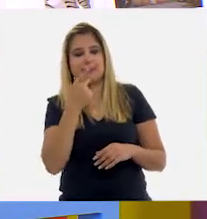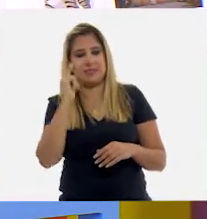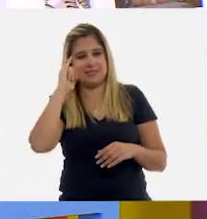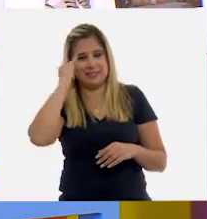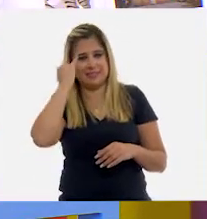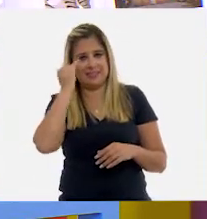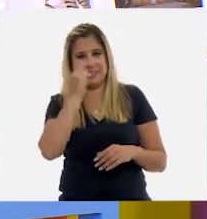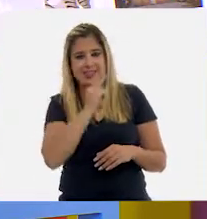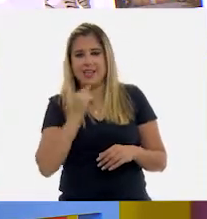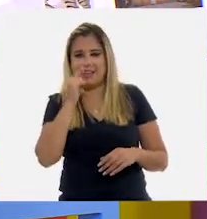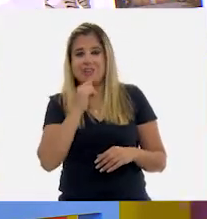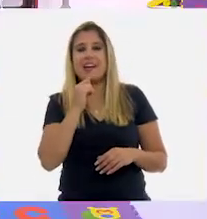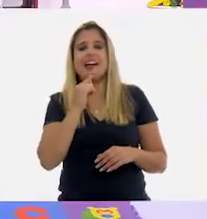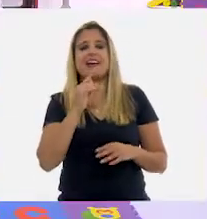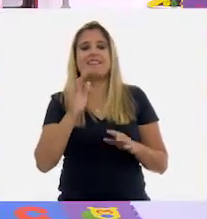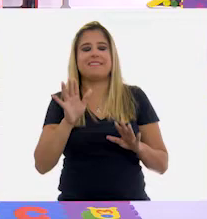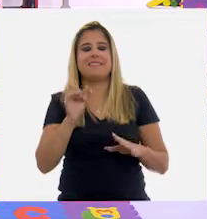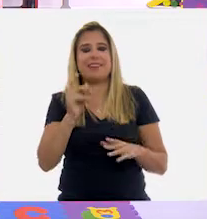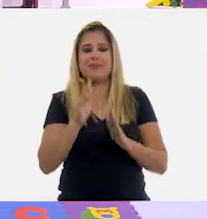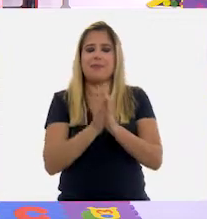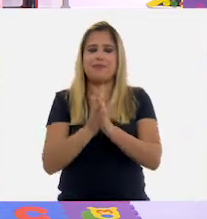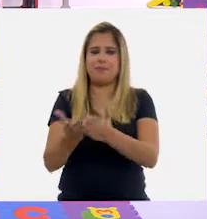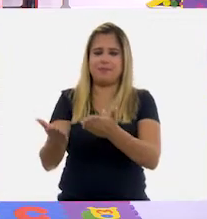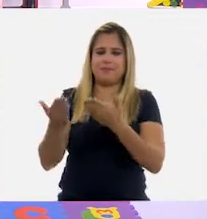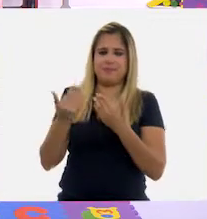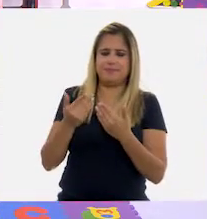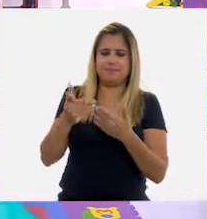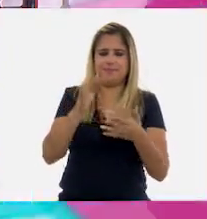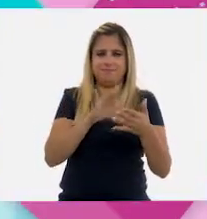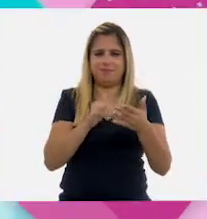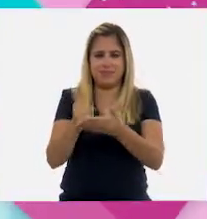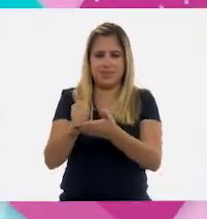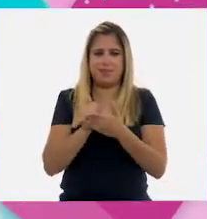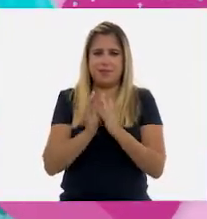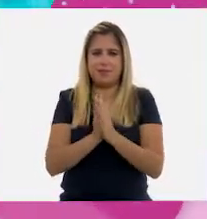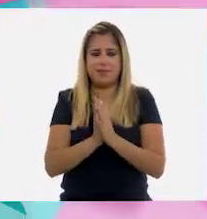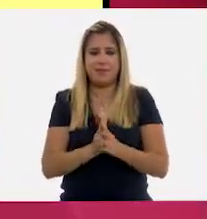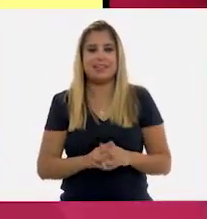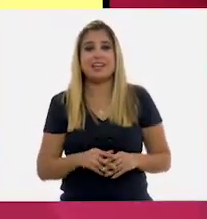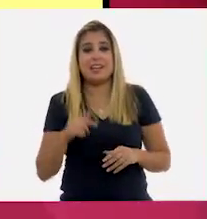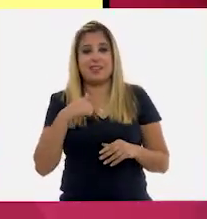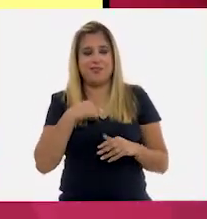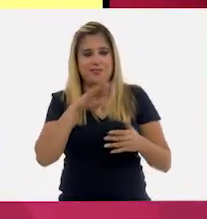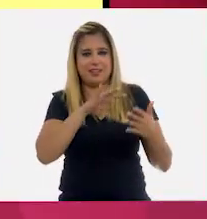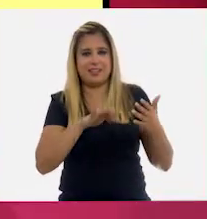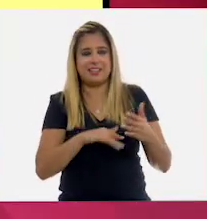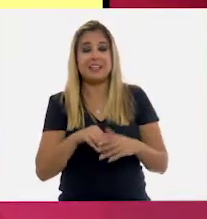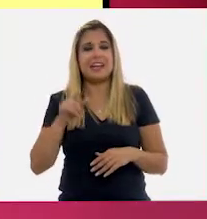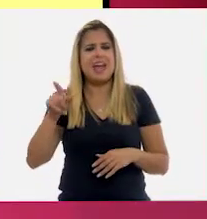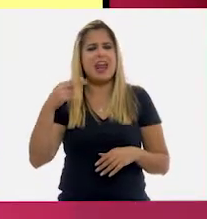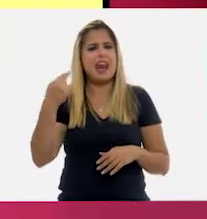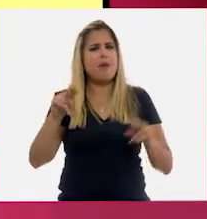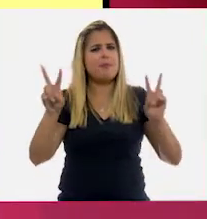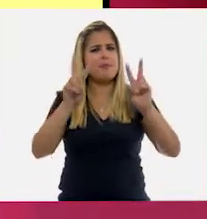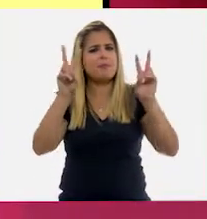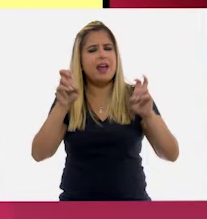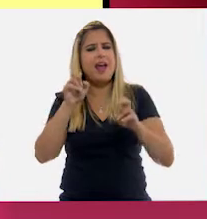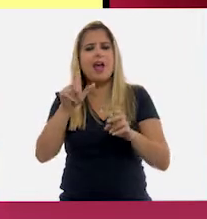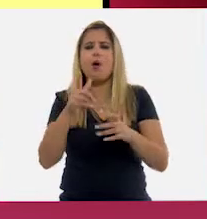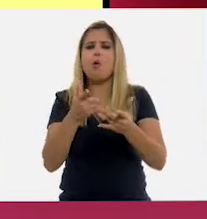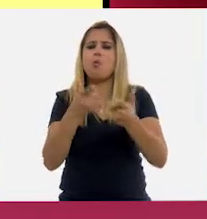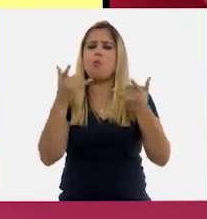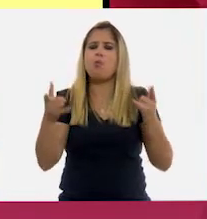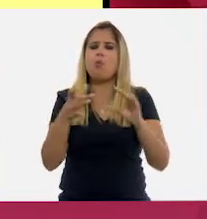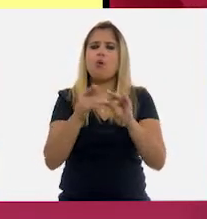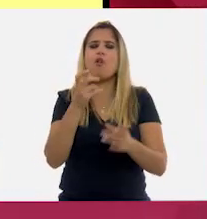en lengua. Entonces, muy bien. Por favor, Pepe, a ver si me puedes ayudar. Claro que sí. Yo voy a leer este. Este se llama El Cuento de la